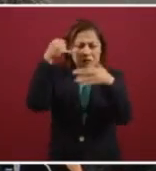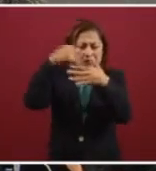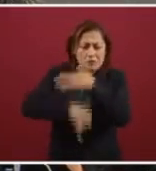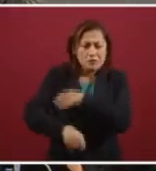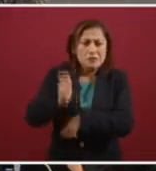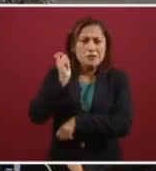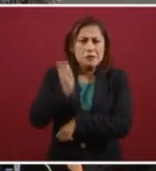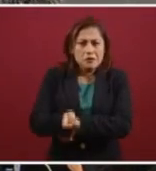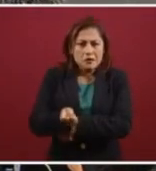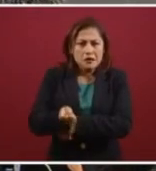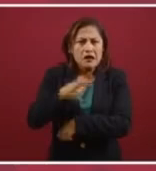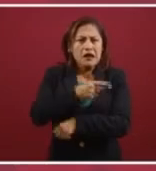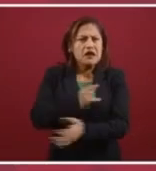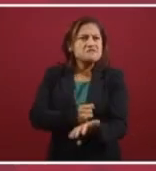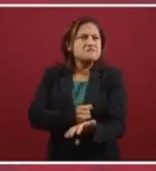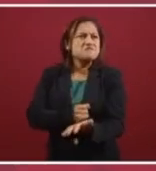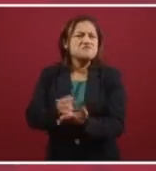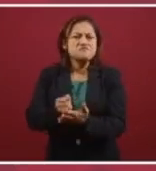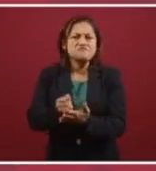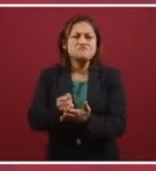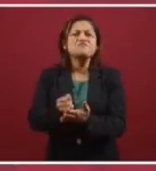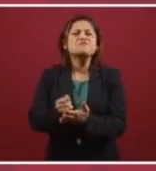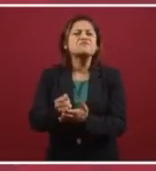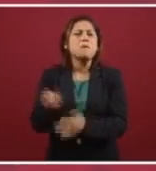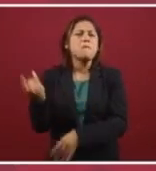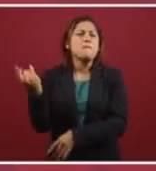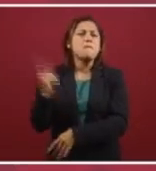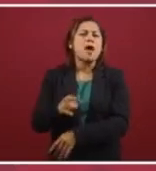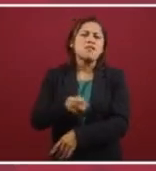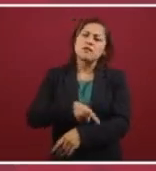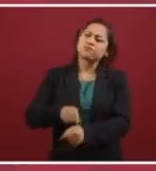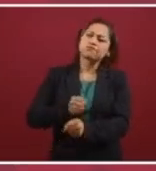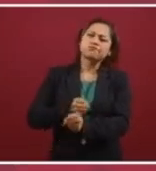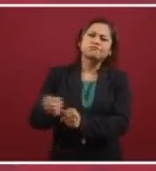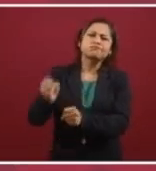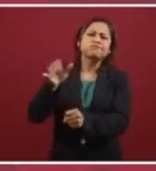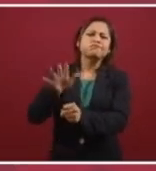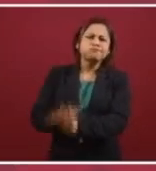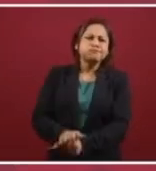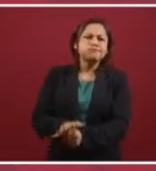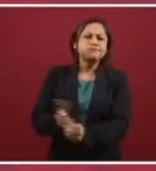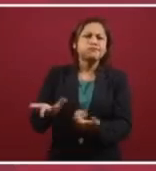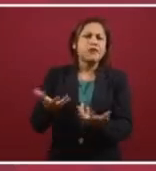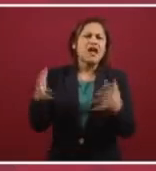convierte el país en un cementerio